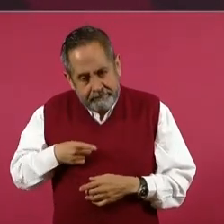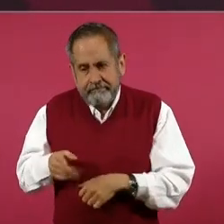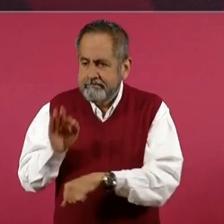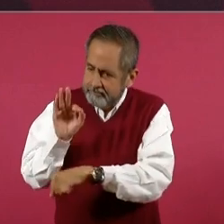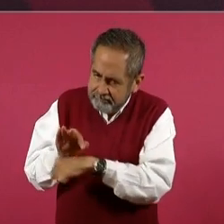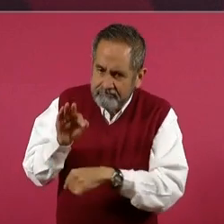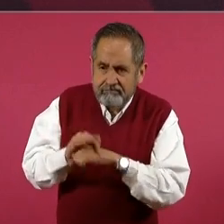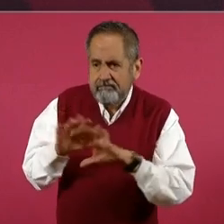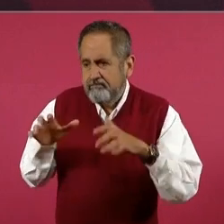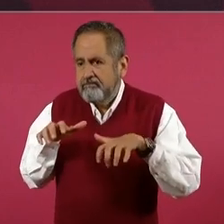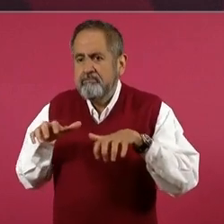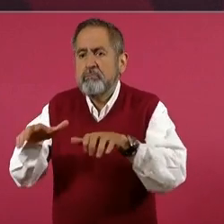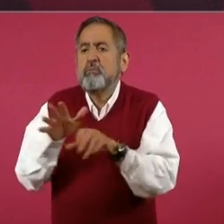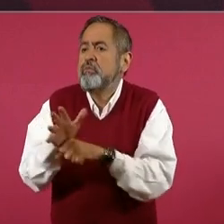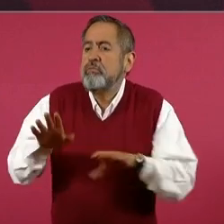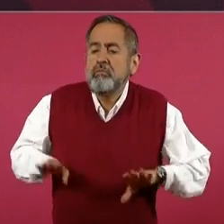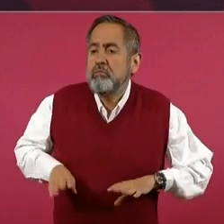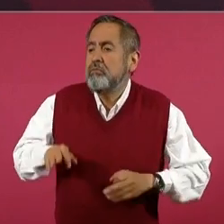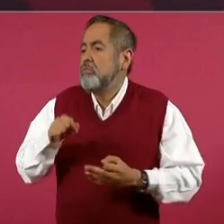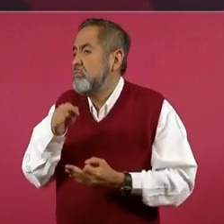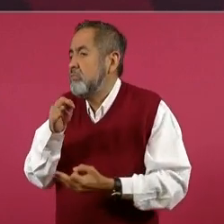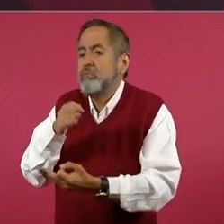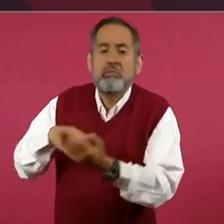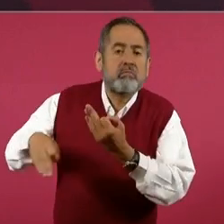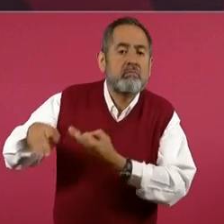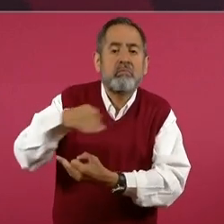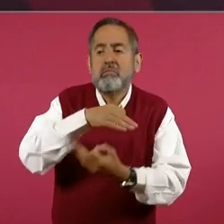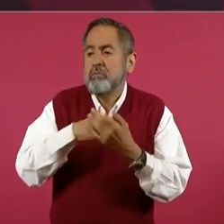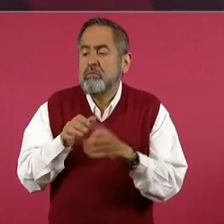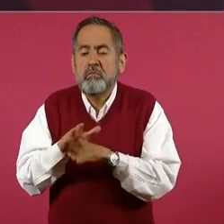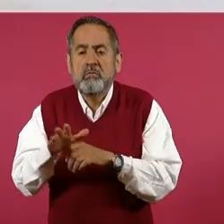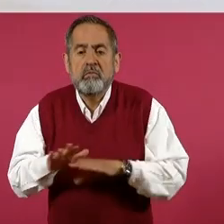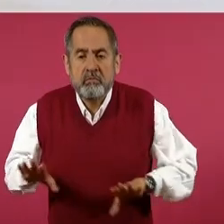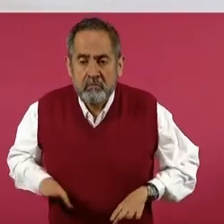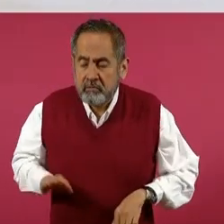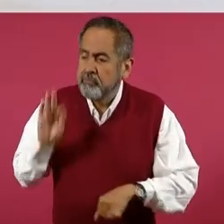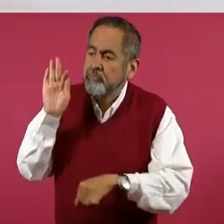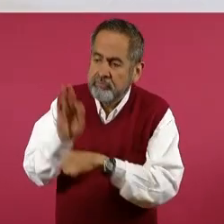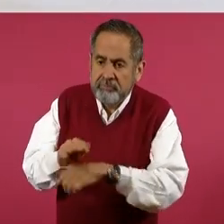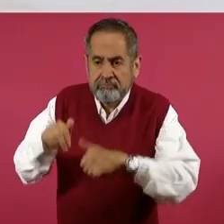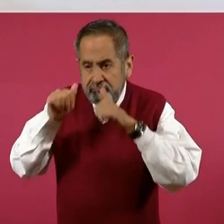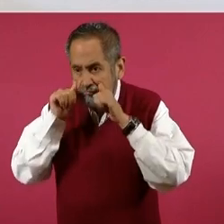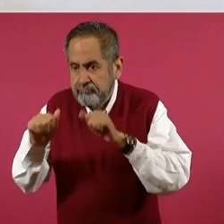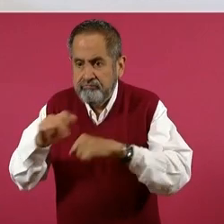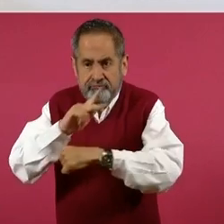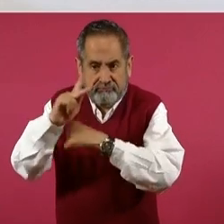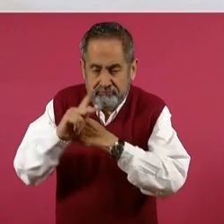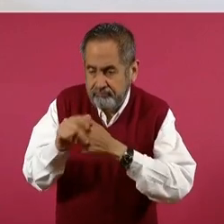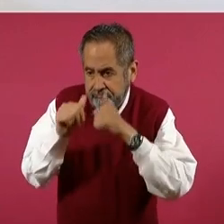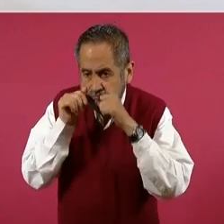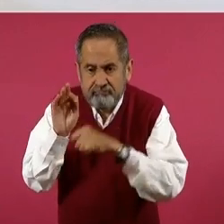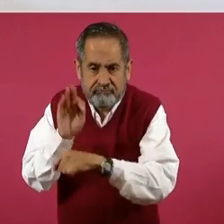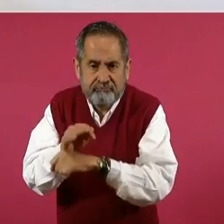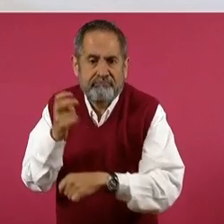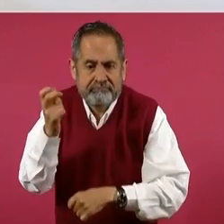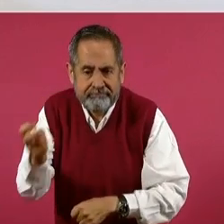defendiendo el interés del pueblo, el interés general, el interés de la nación.